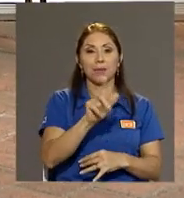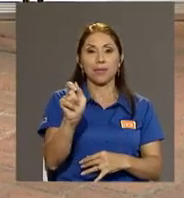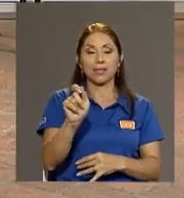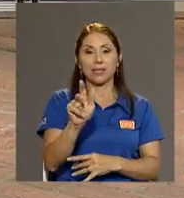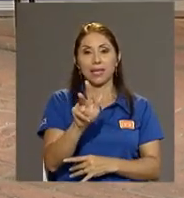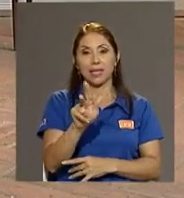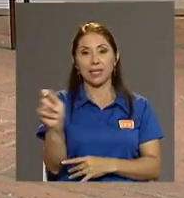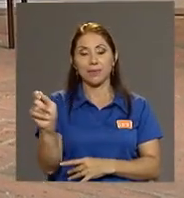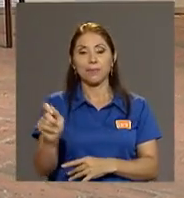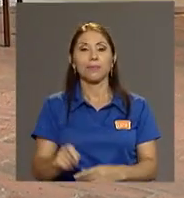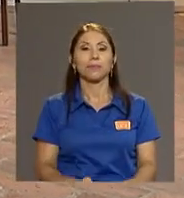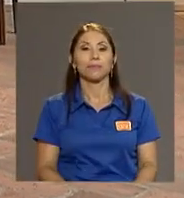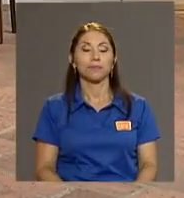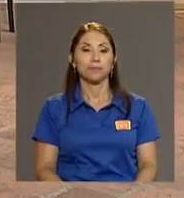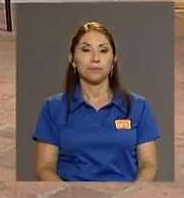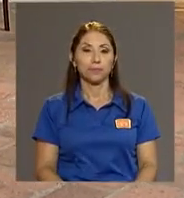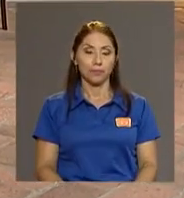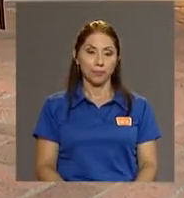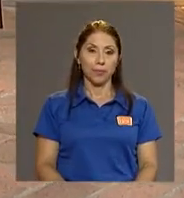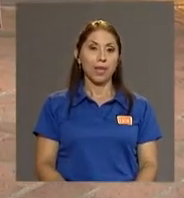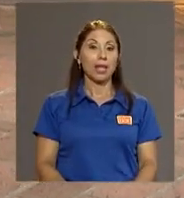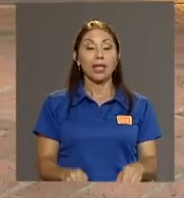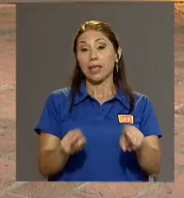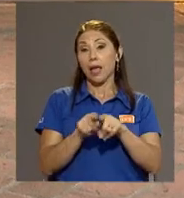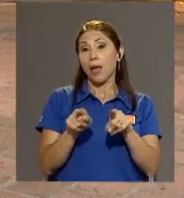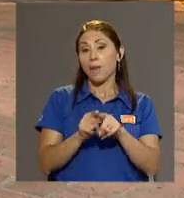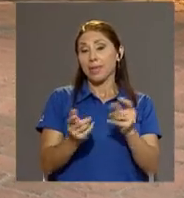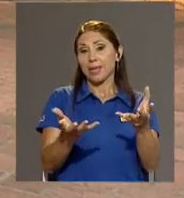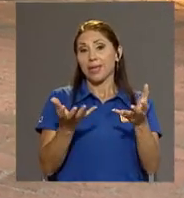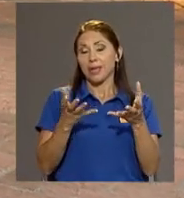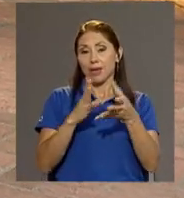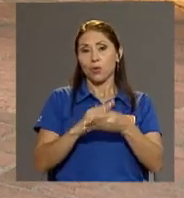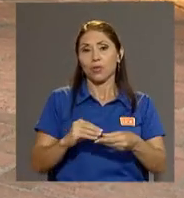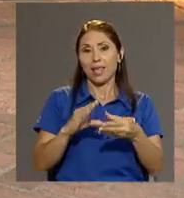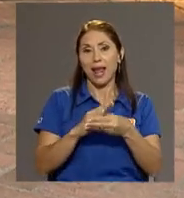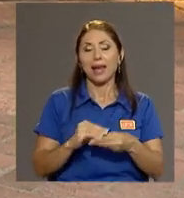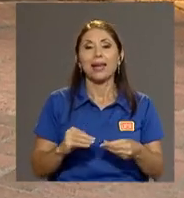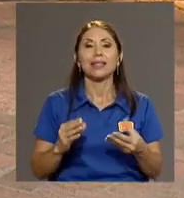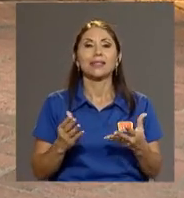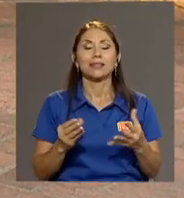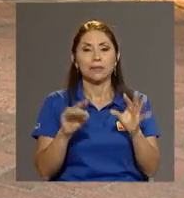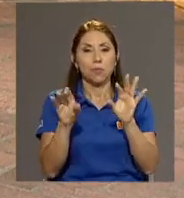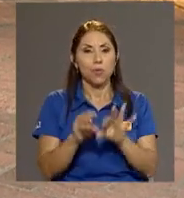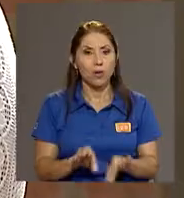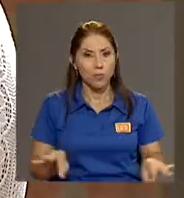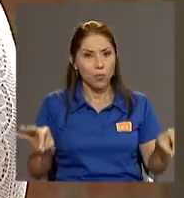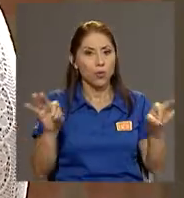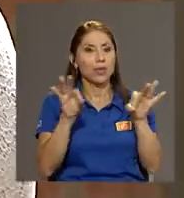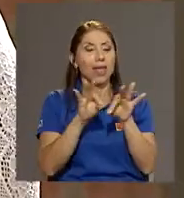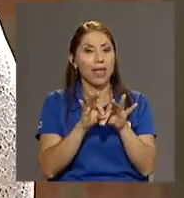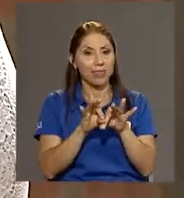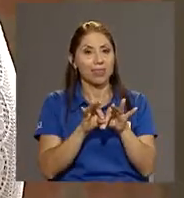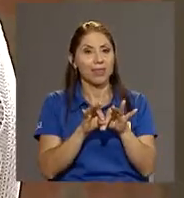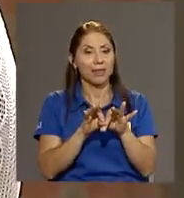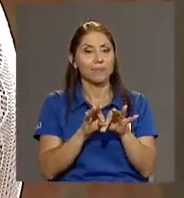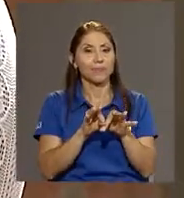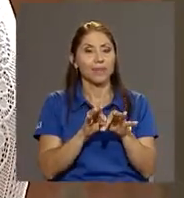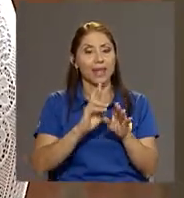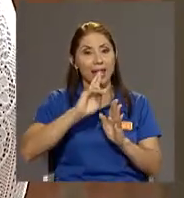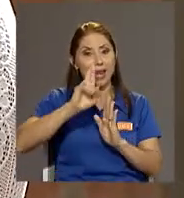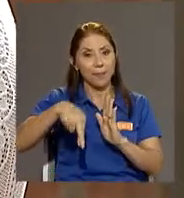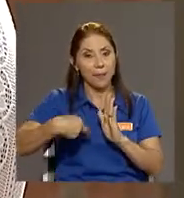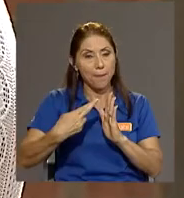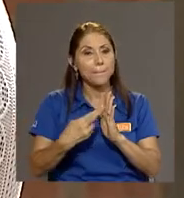Perfecto. Y por favor. No, quería también contarles que es muy importante el papel que está